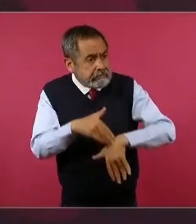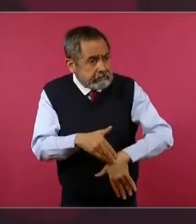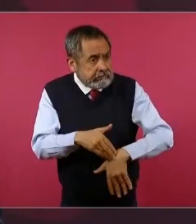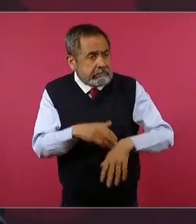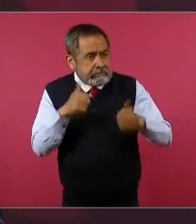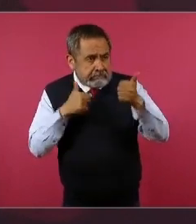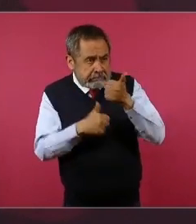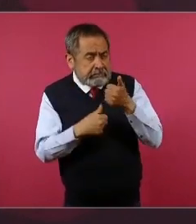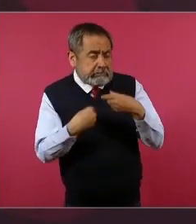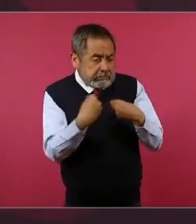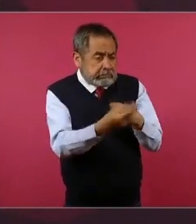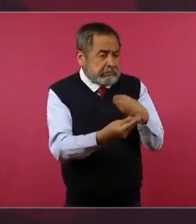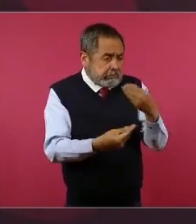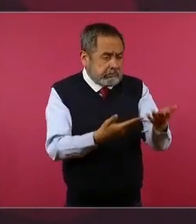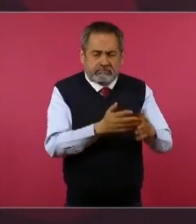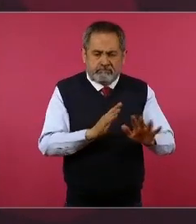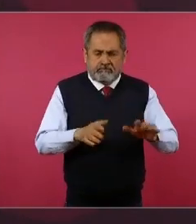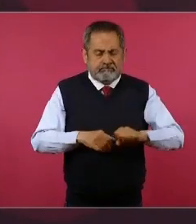gobierno entreguista